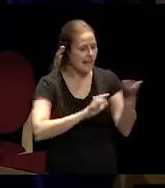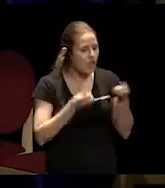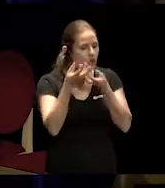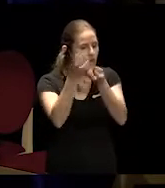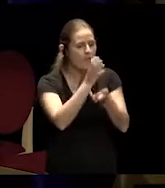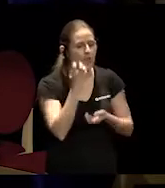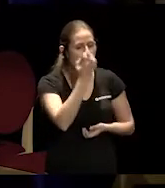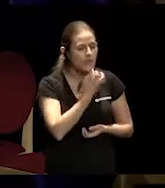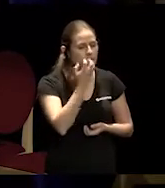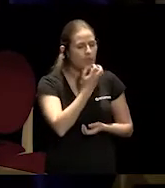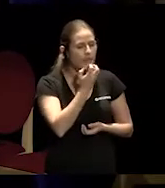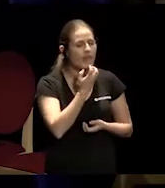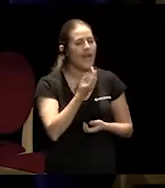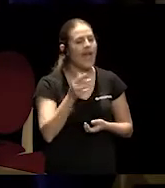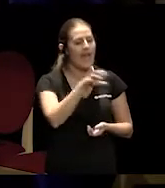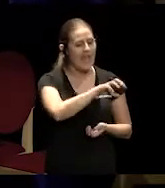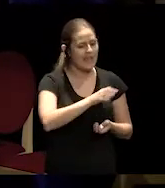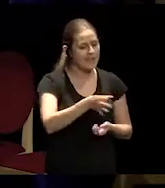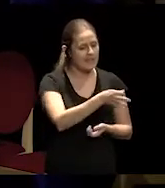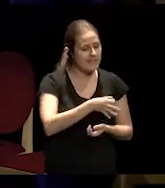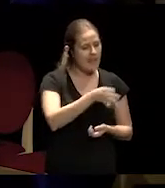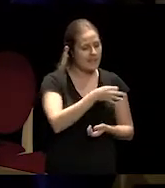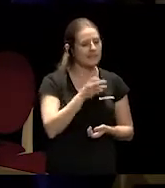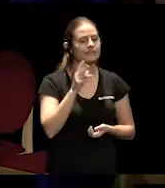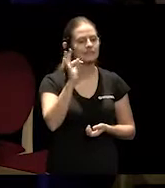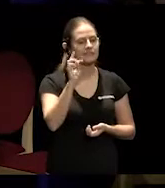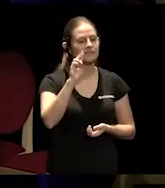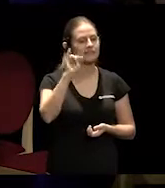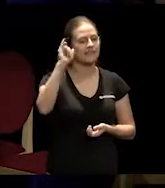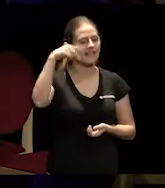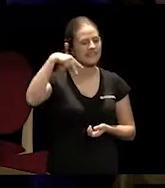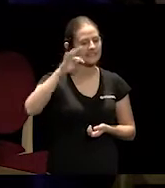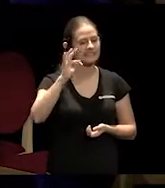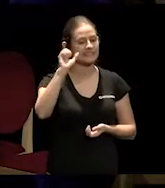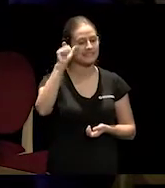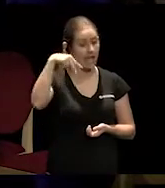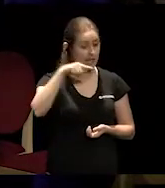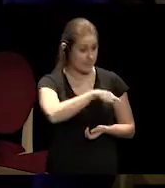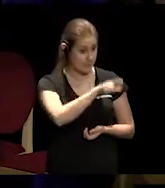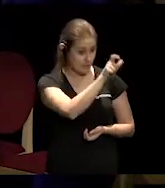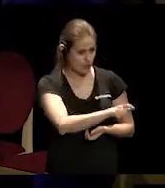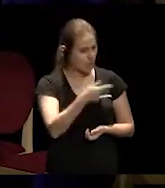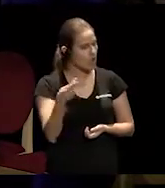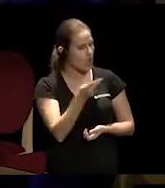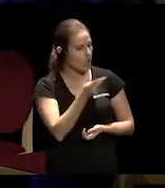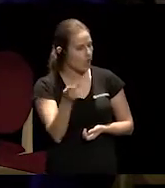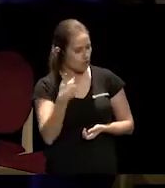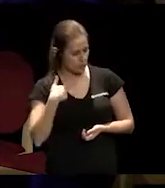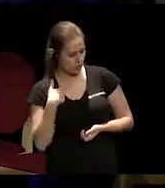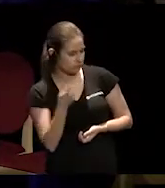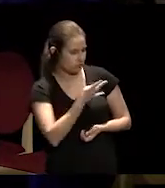narrador de cuentos. Y tiene un procedimiento de narrar historias. Y yo trabajé con él.